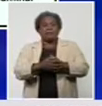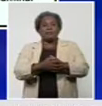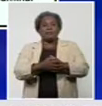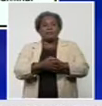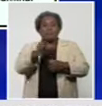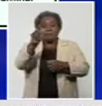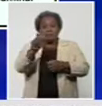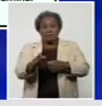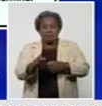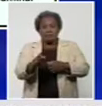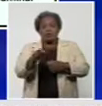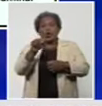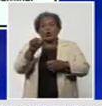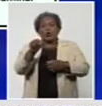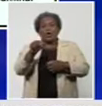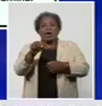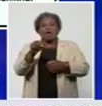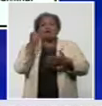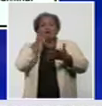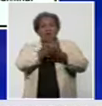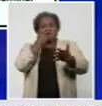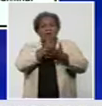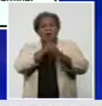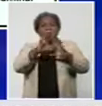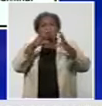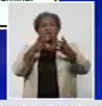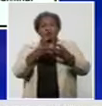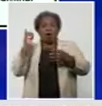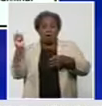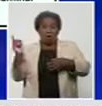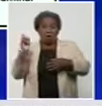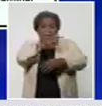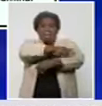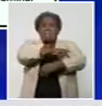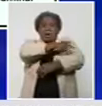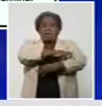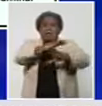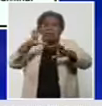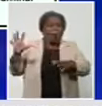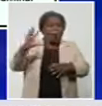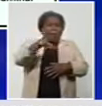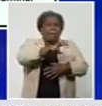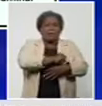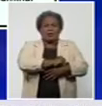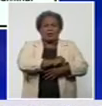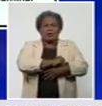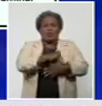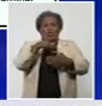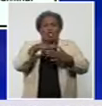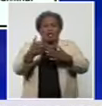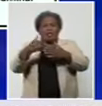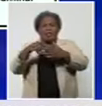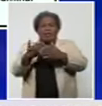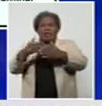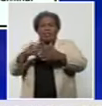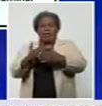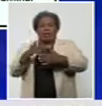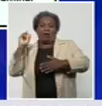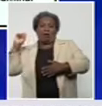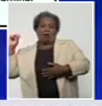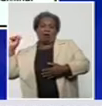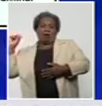ido diagnosticados en el mundo, están todos los países, a través de los días. Fíjense